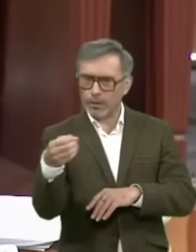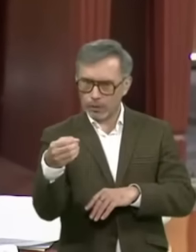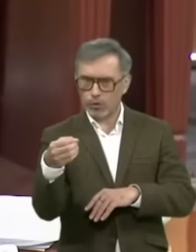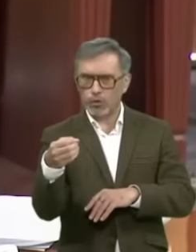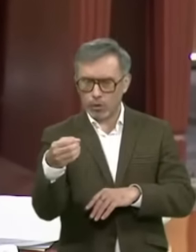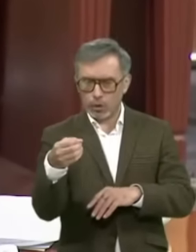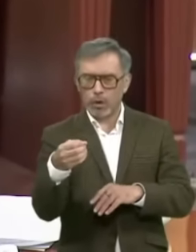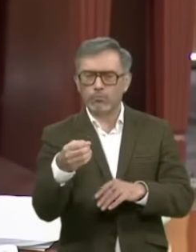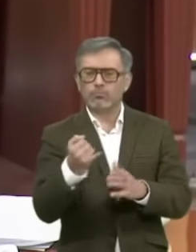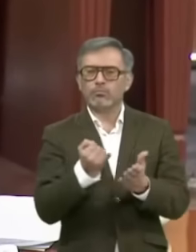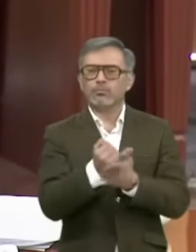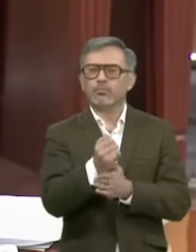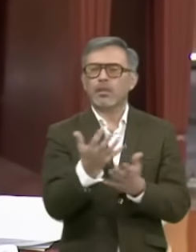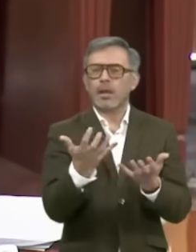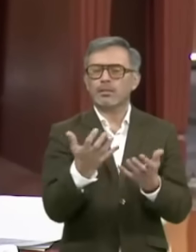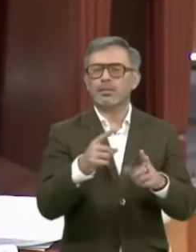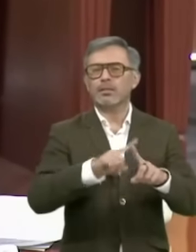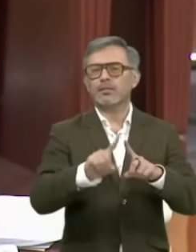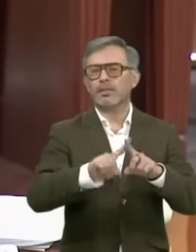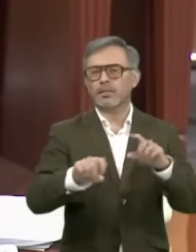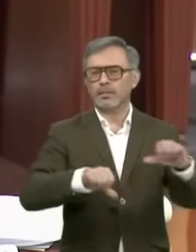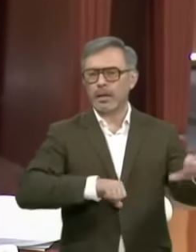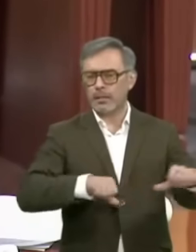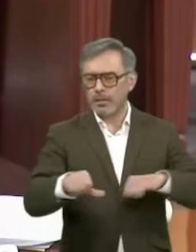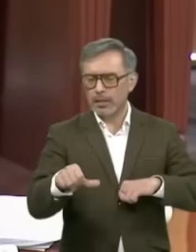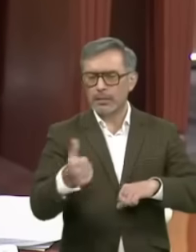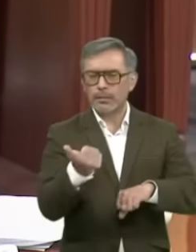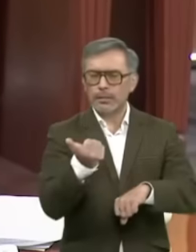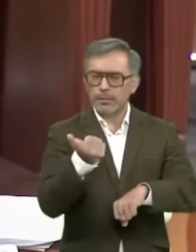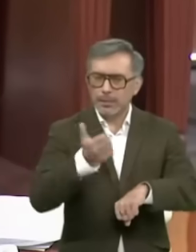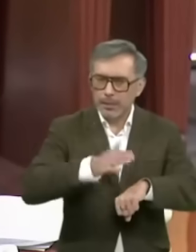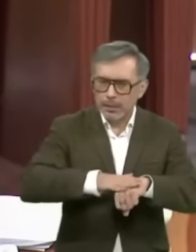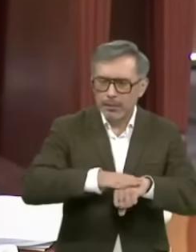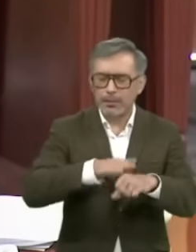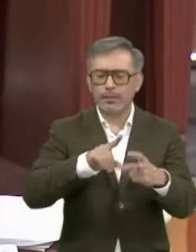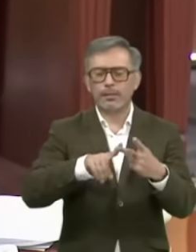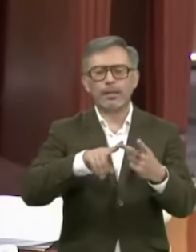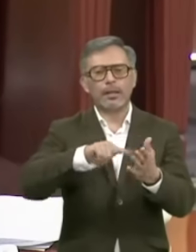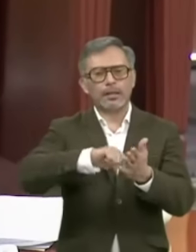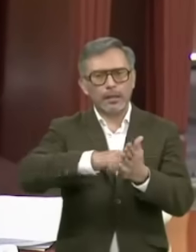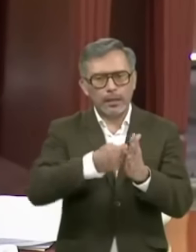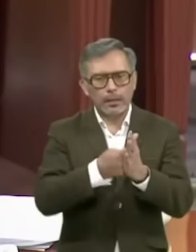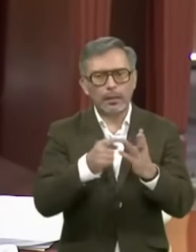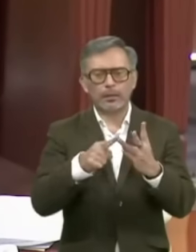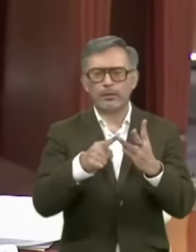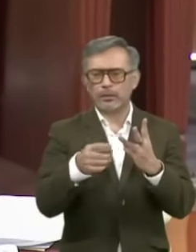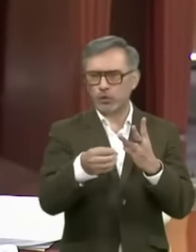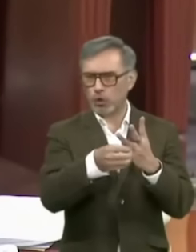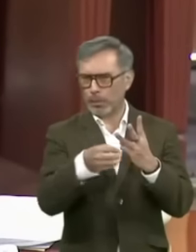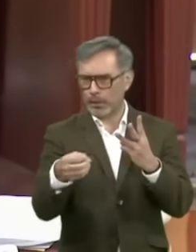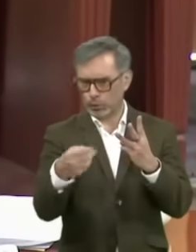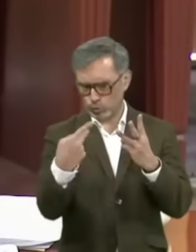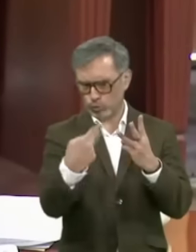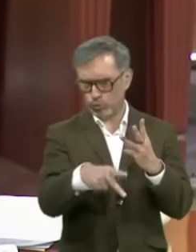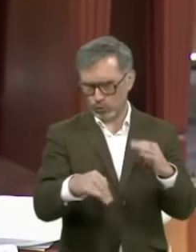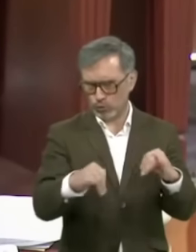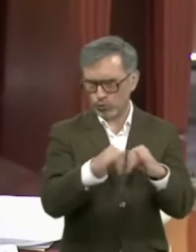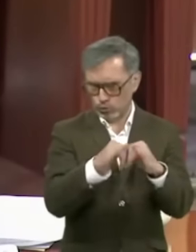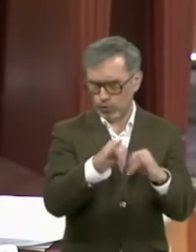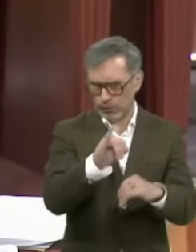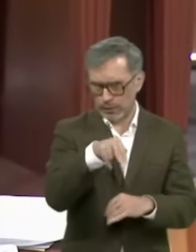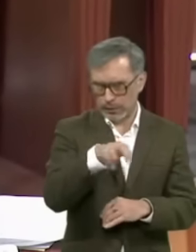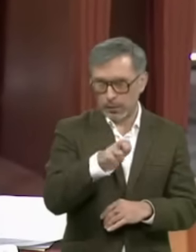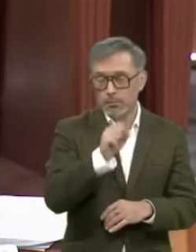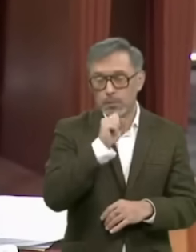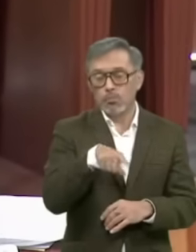las actividades administrativas, técnicas, operativas del instituto y de coordinación con